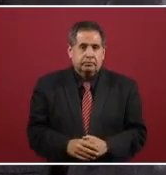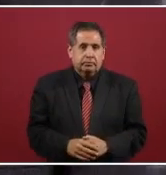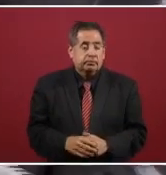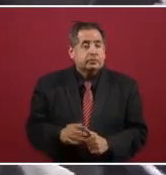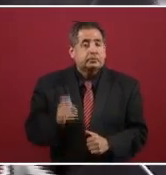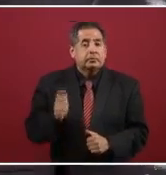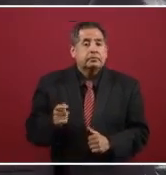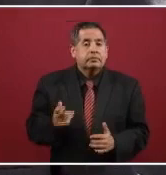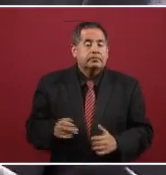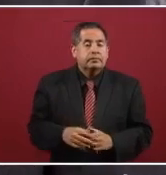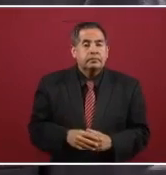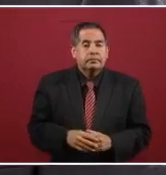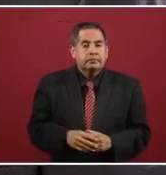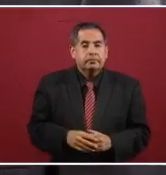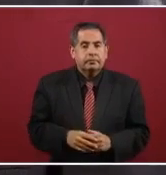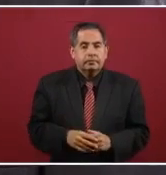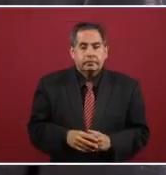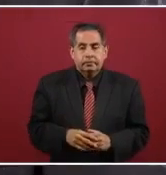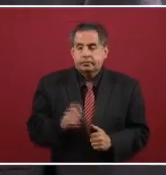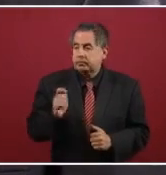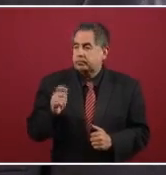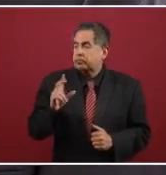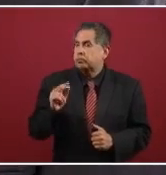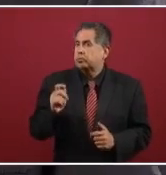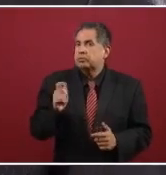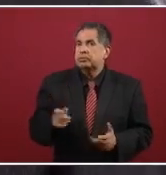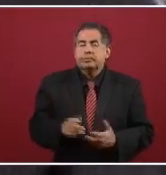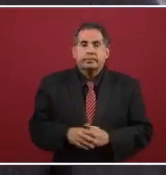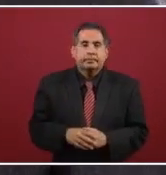porque no es solo